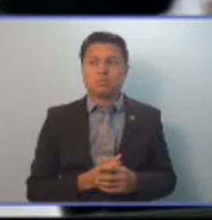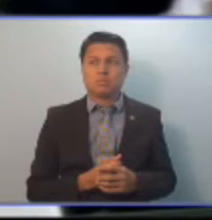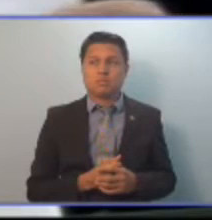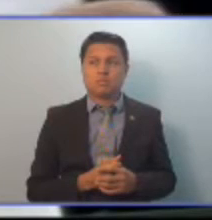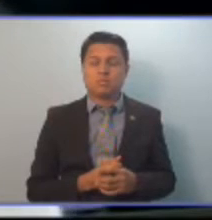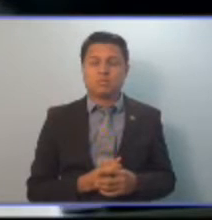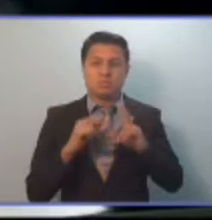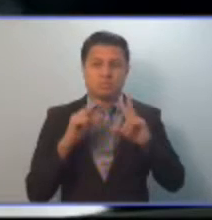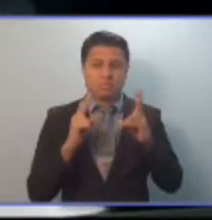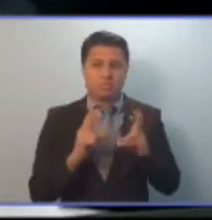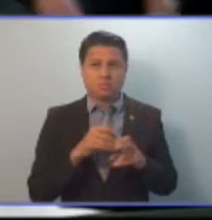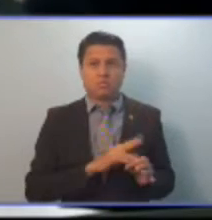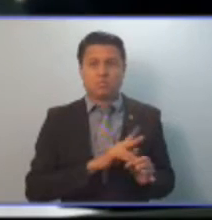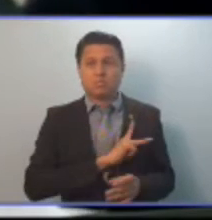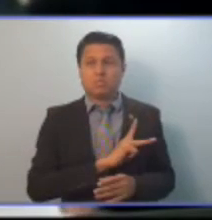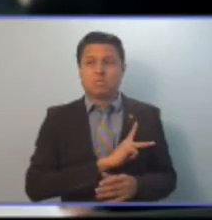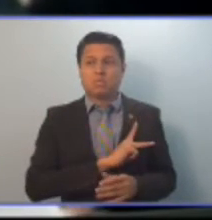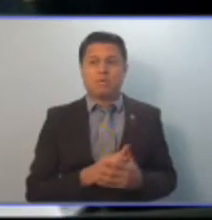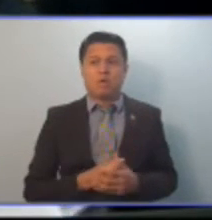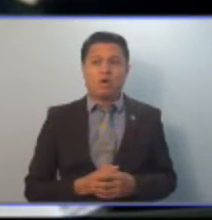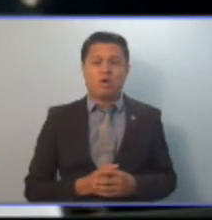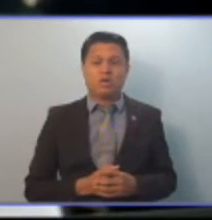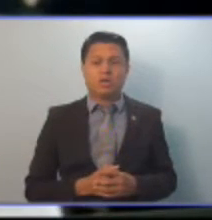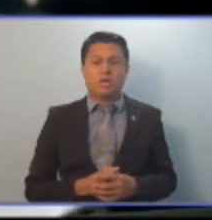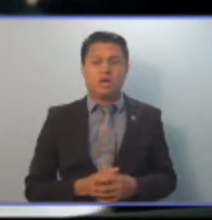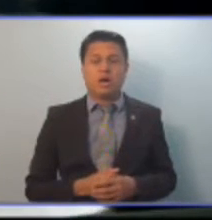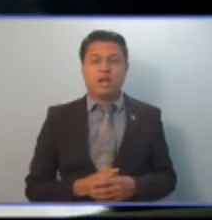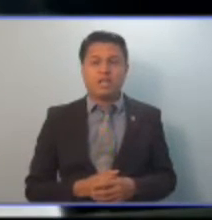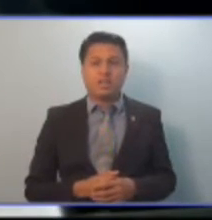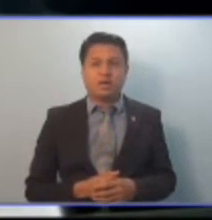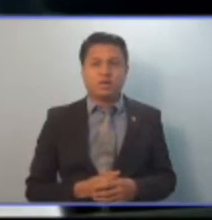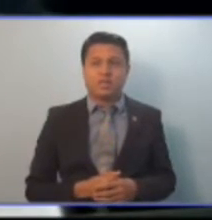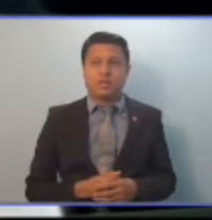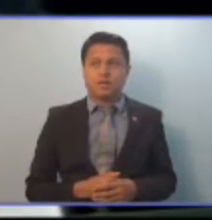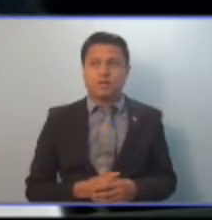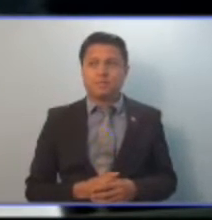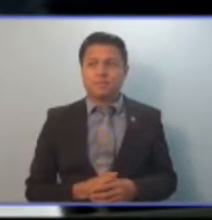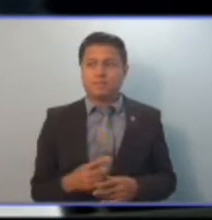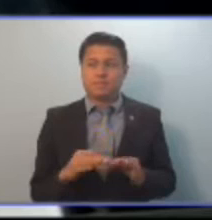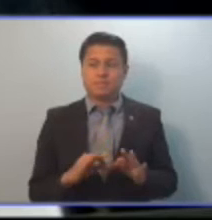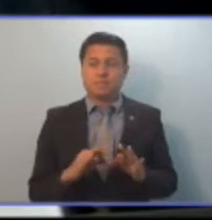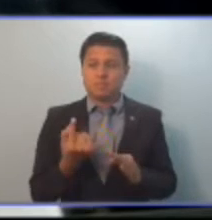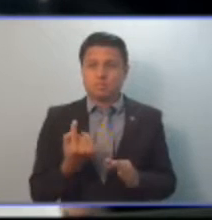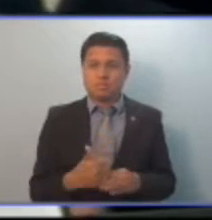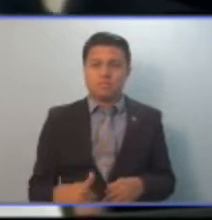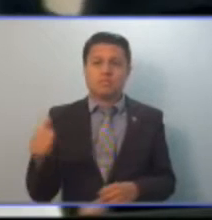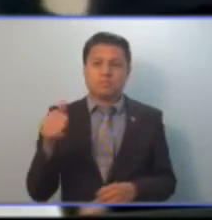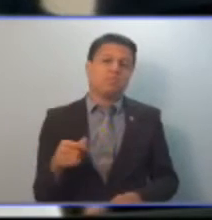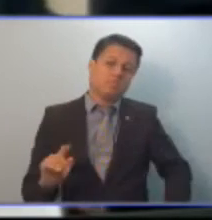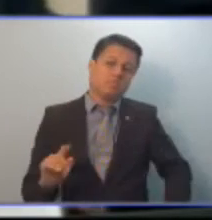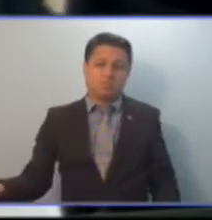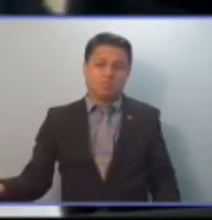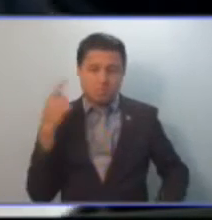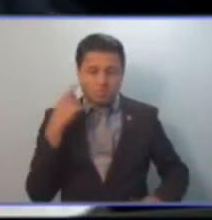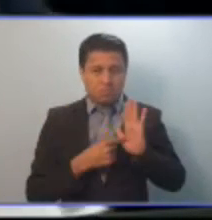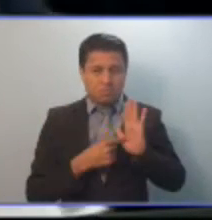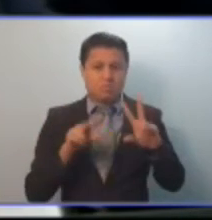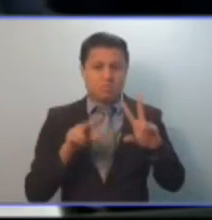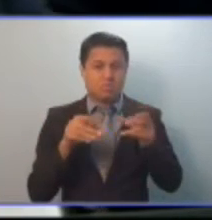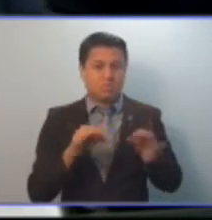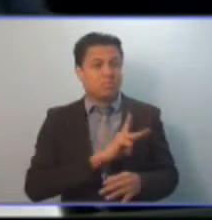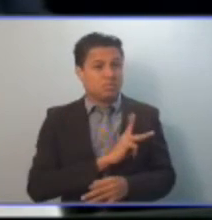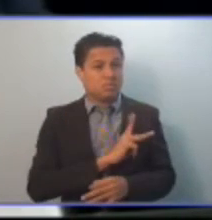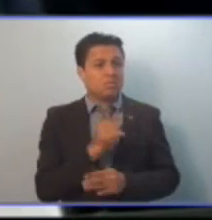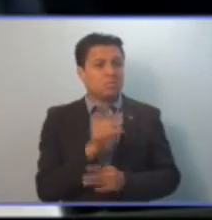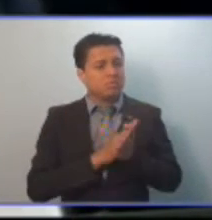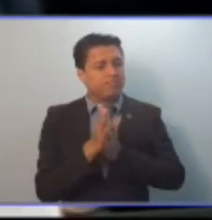aspectos personales, poder ser magistrado. Lógicamente todos los que aspiramos a un cargo tenemos ese aspecto personal, ¿verdad? Ese